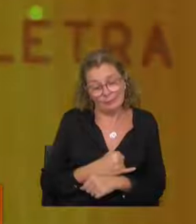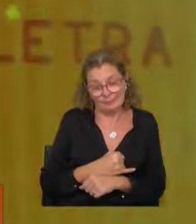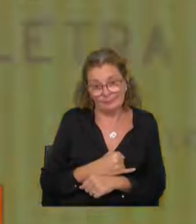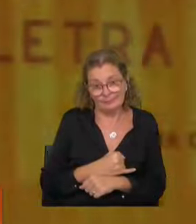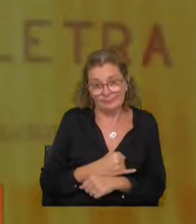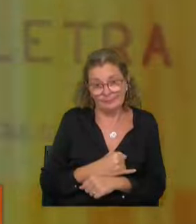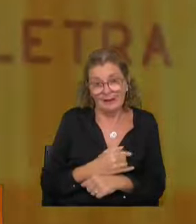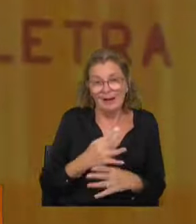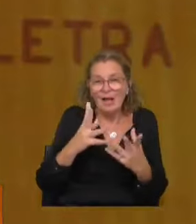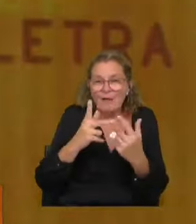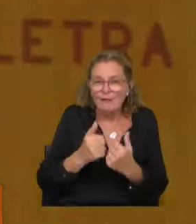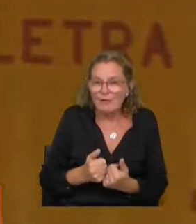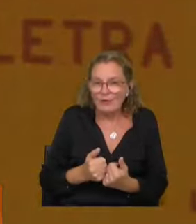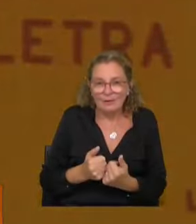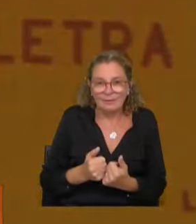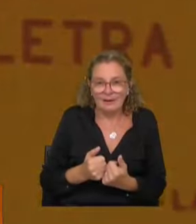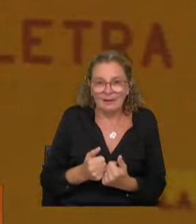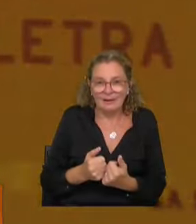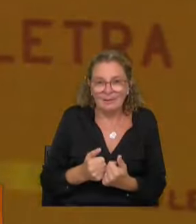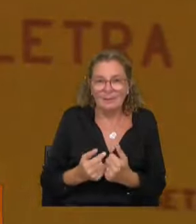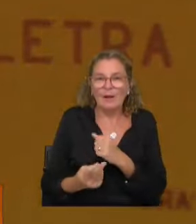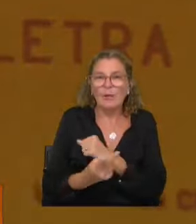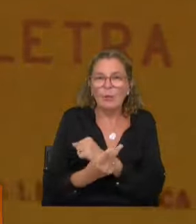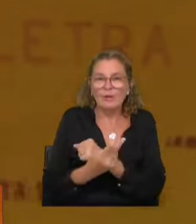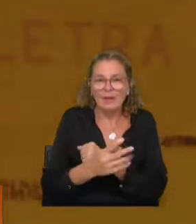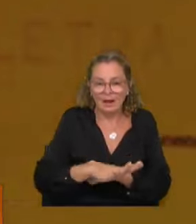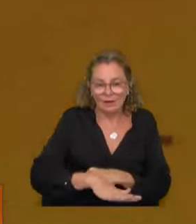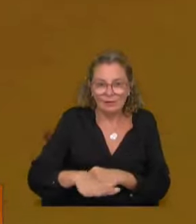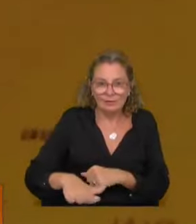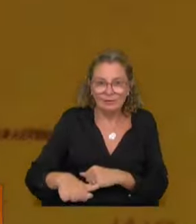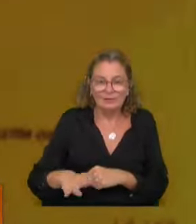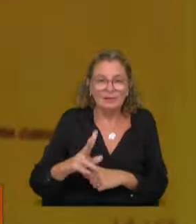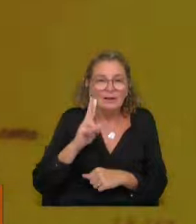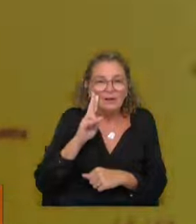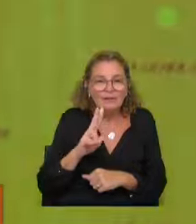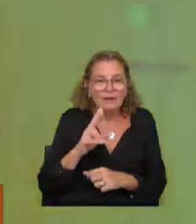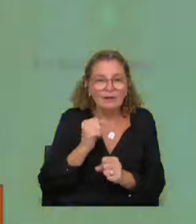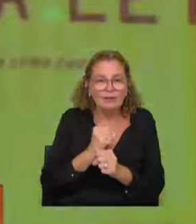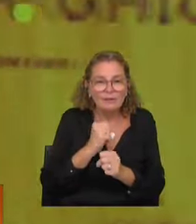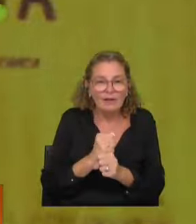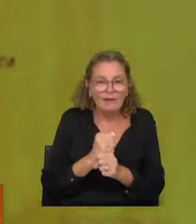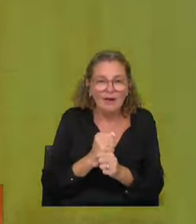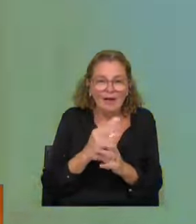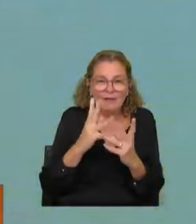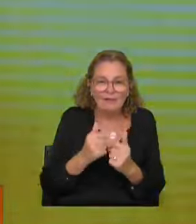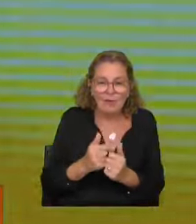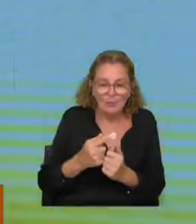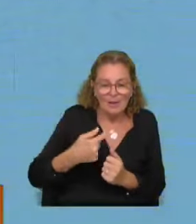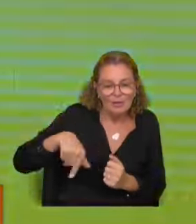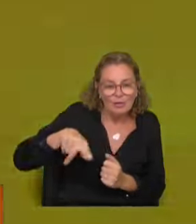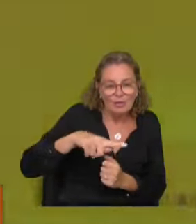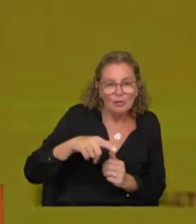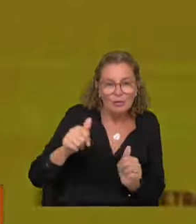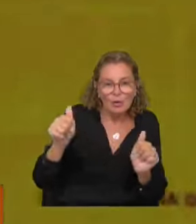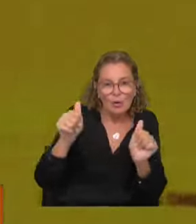este la estrategia para para proteger a las infancias tiene que ver con con trabajar en forma interrelacionada